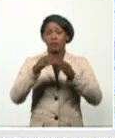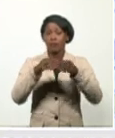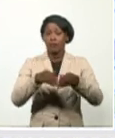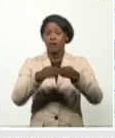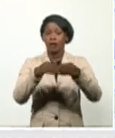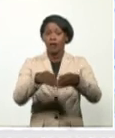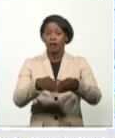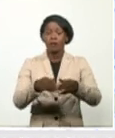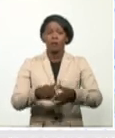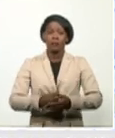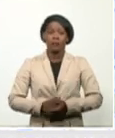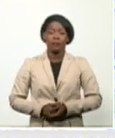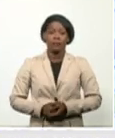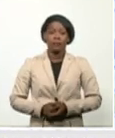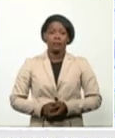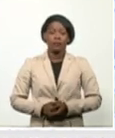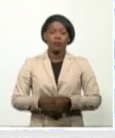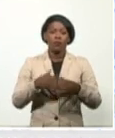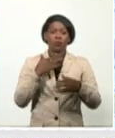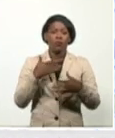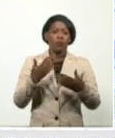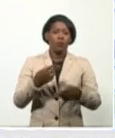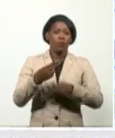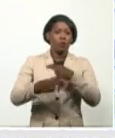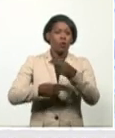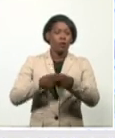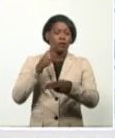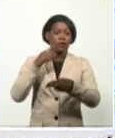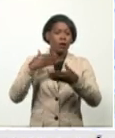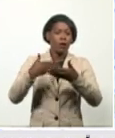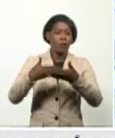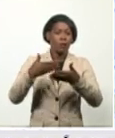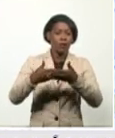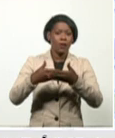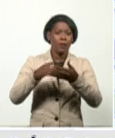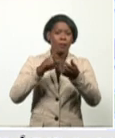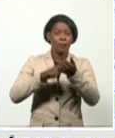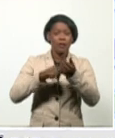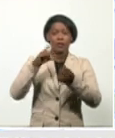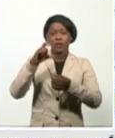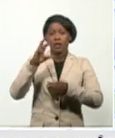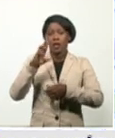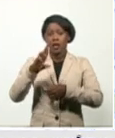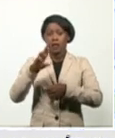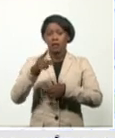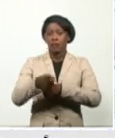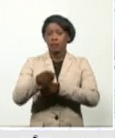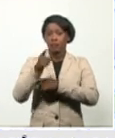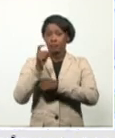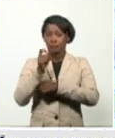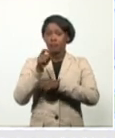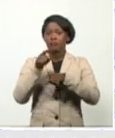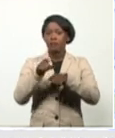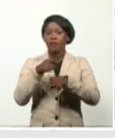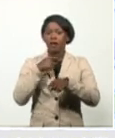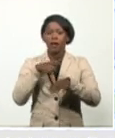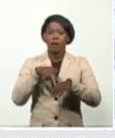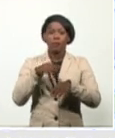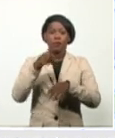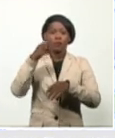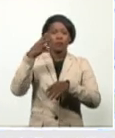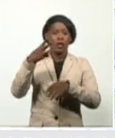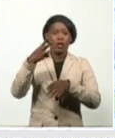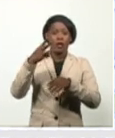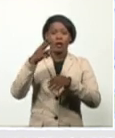se puede hacer el test de biología molecular PCR en tiempo real, por ejemplo, al tercer o cuarto día de